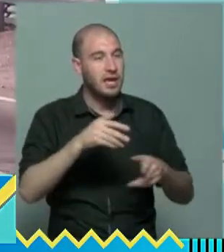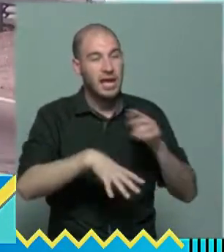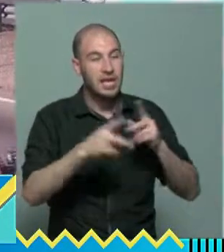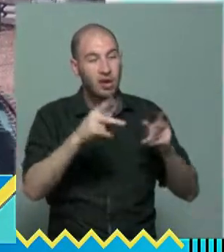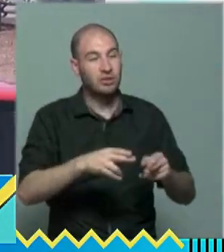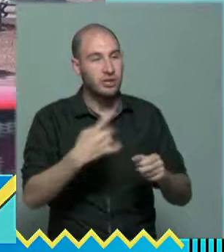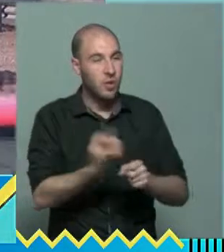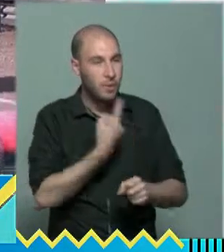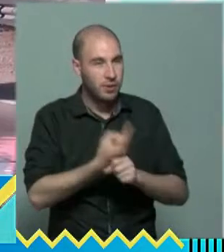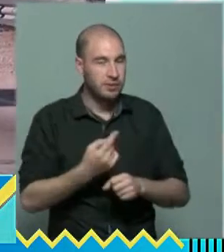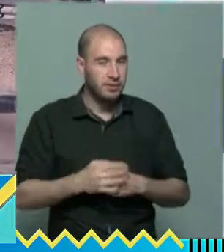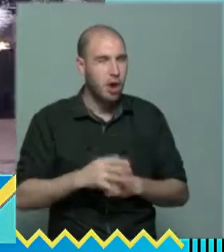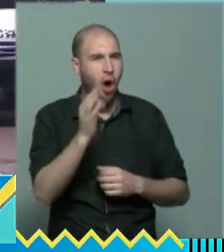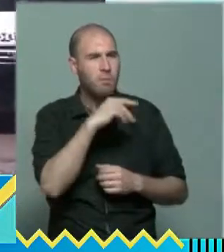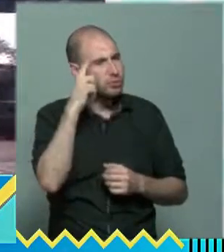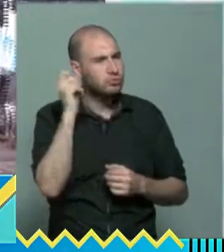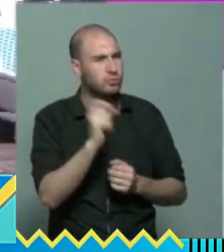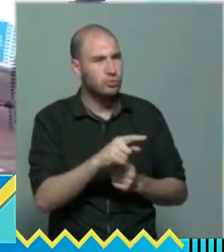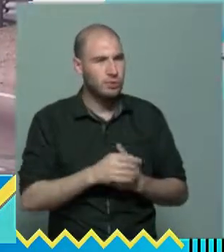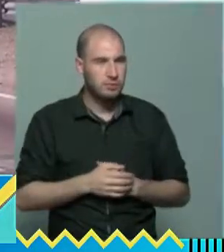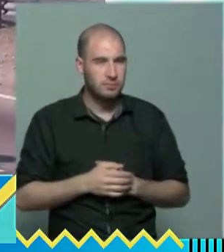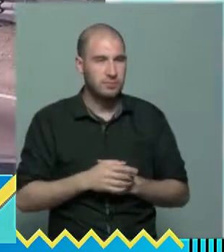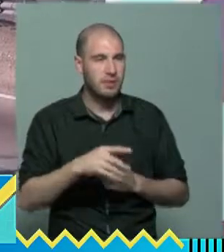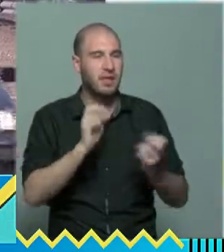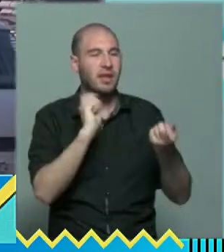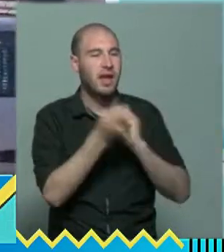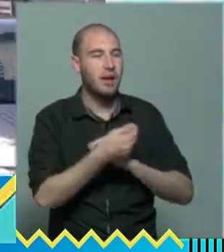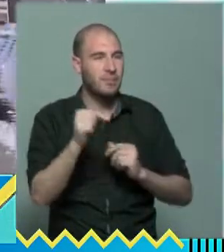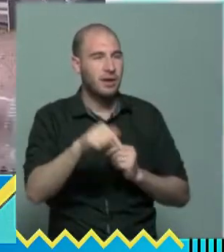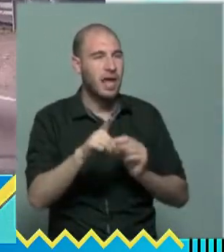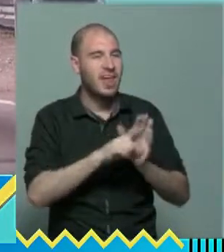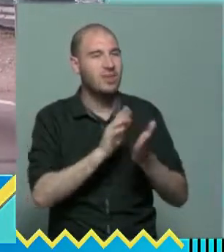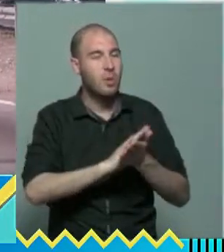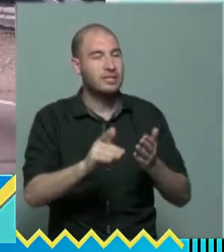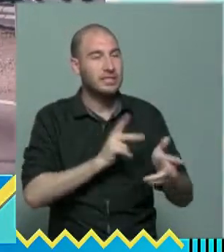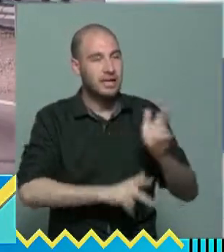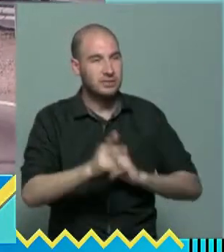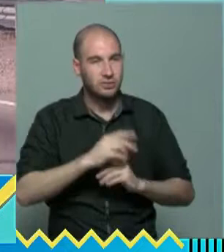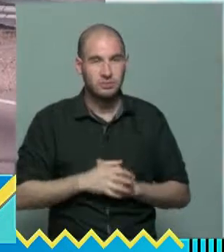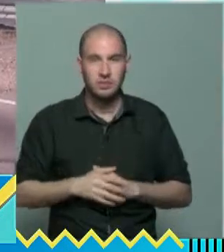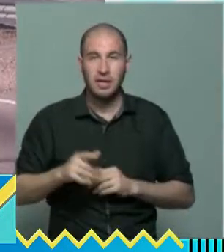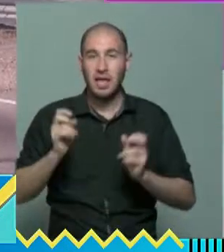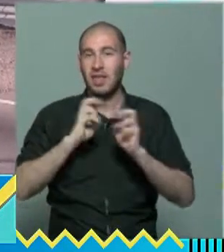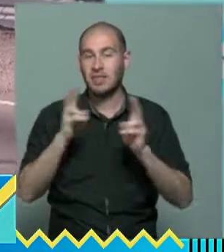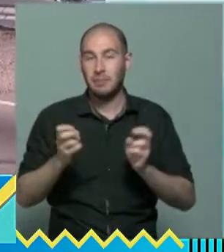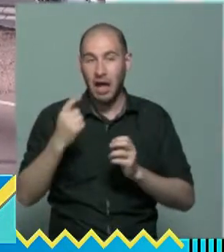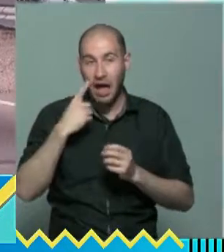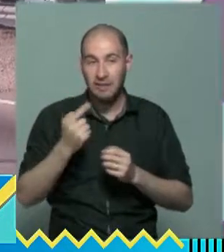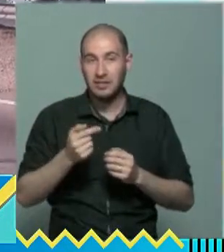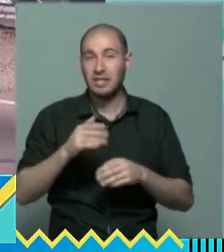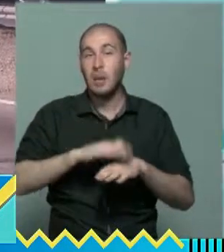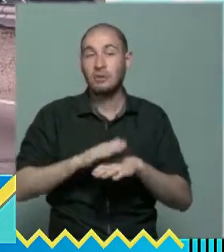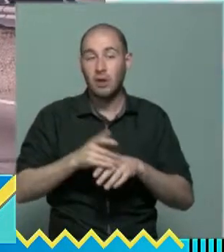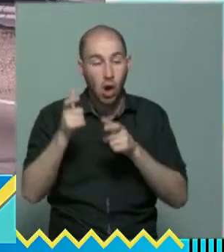una ruta. ¿Qué opinión te merece este cambio en la nueva ley de tránsito? El tema es con qué jurisdicción lo van